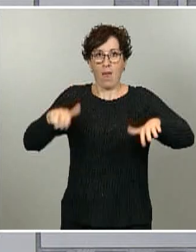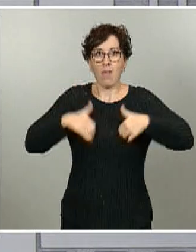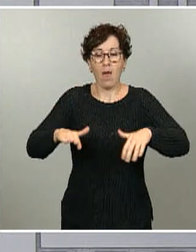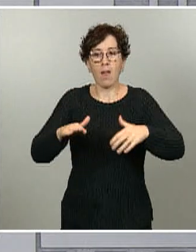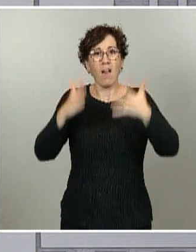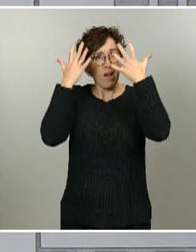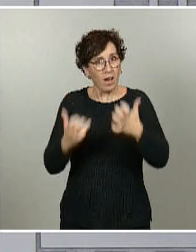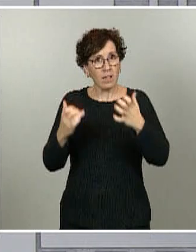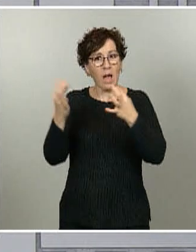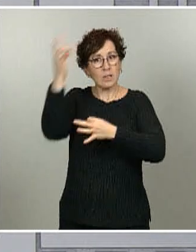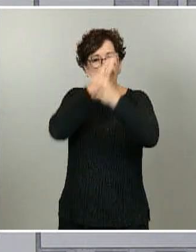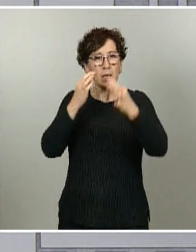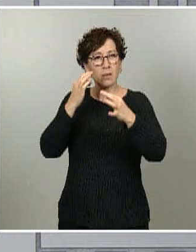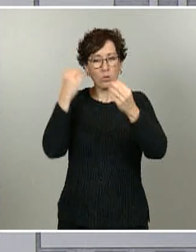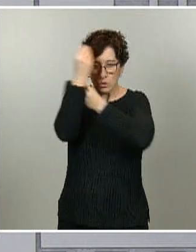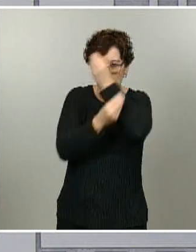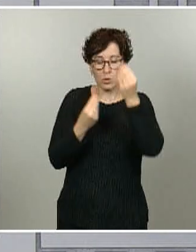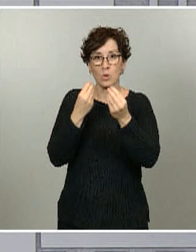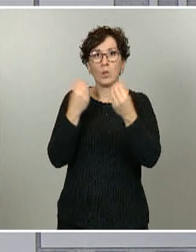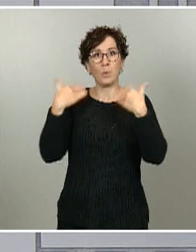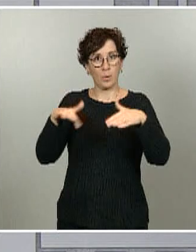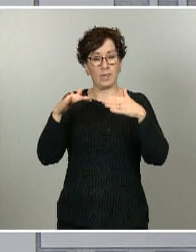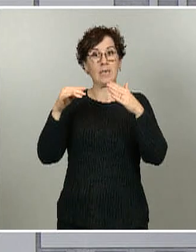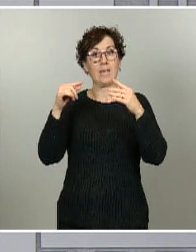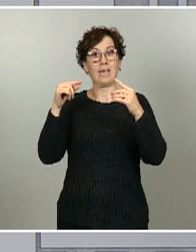estamos abordando con estos criterios de cogobernanza